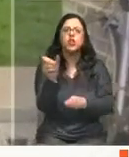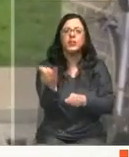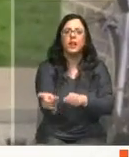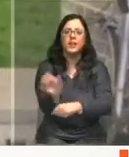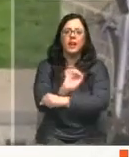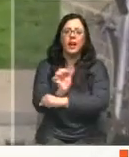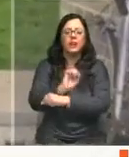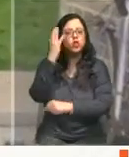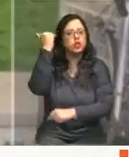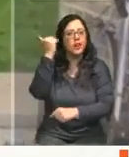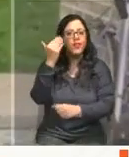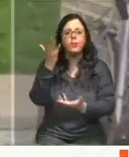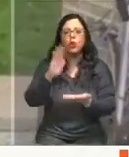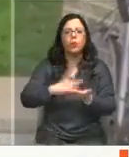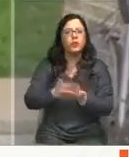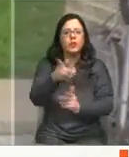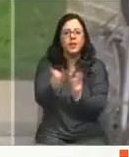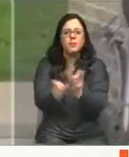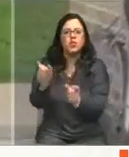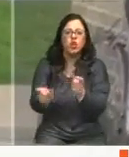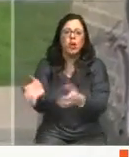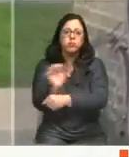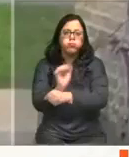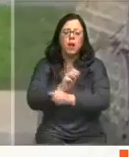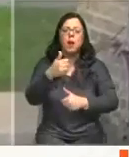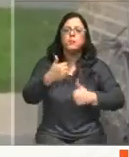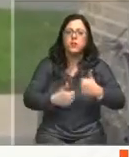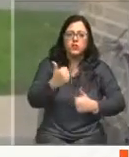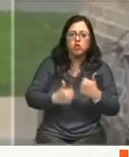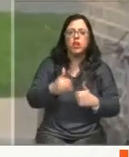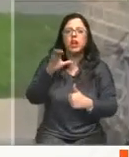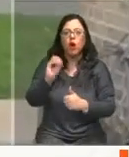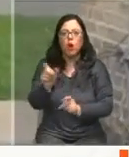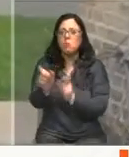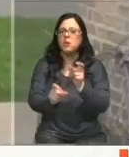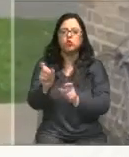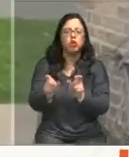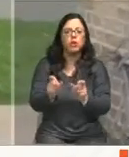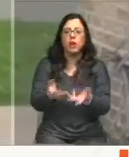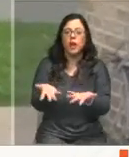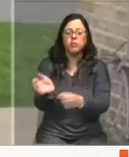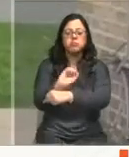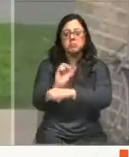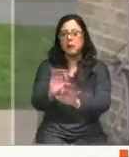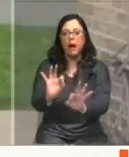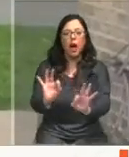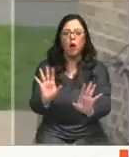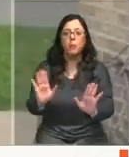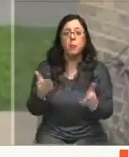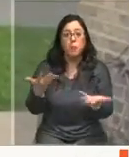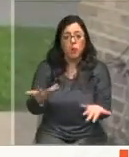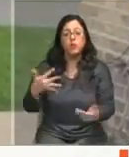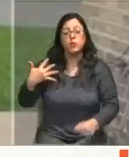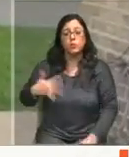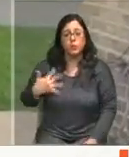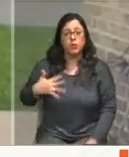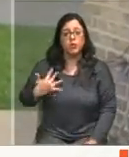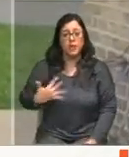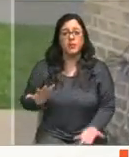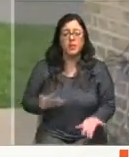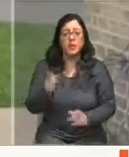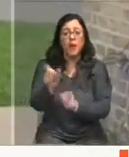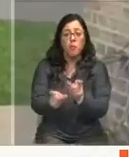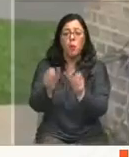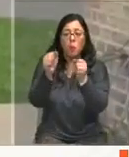sabemos cómo se encuentran nuestros conductores, ni profesionales, ni conductores comunes y corrientes. Por lo tanto, es importante que los que